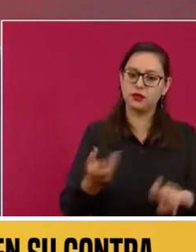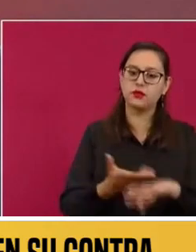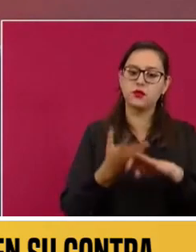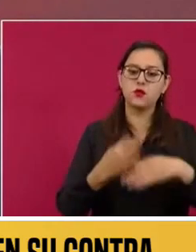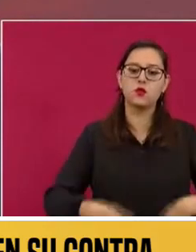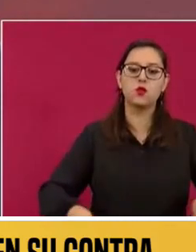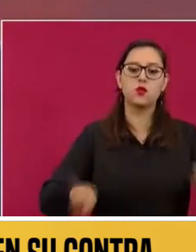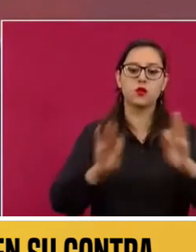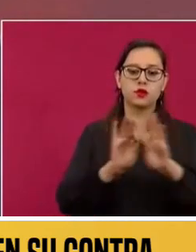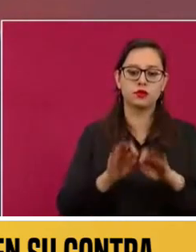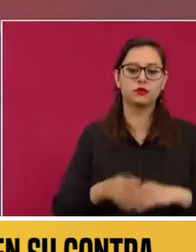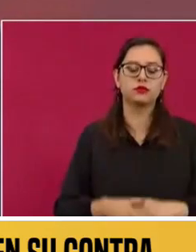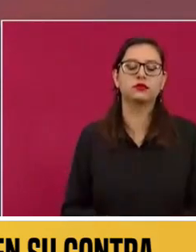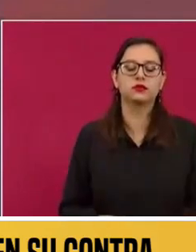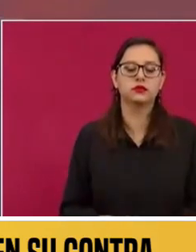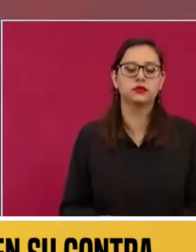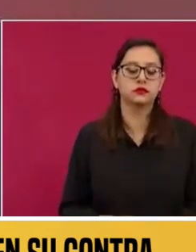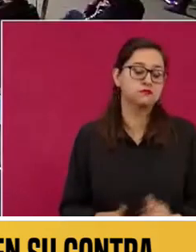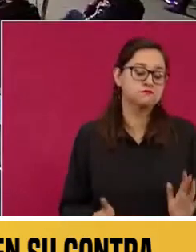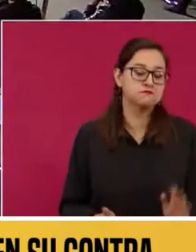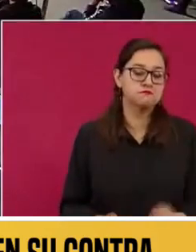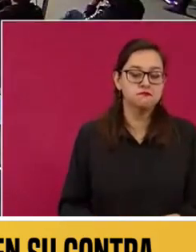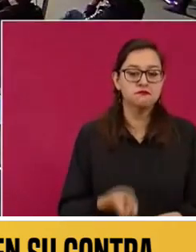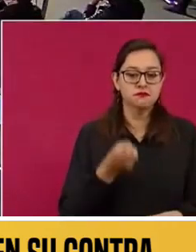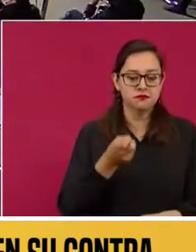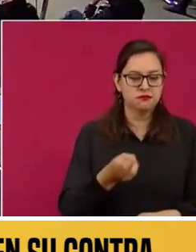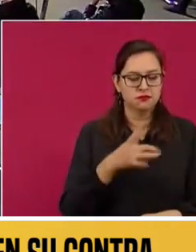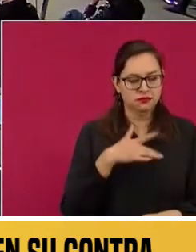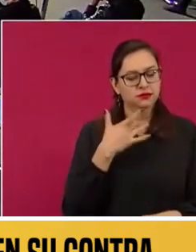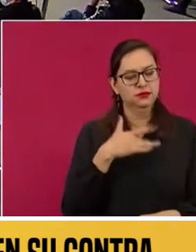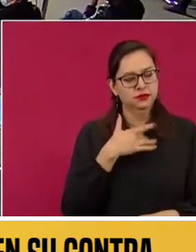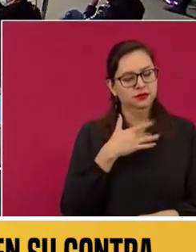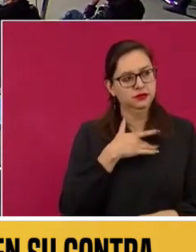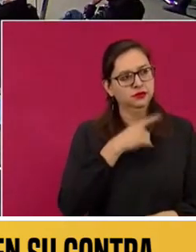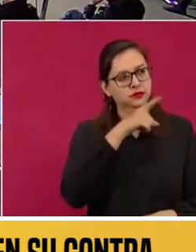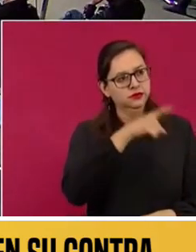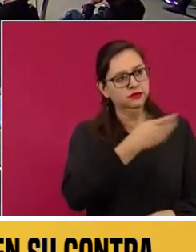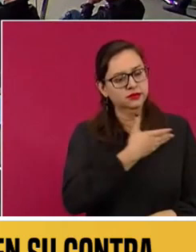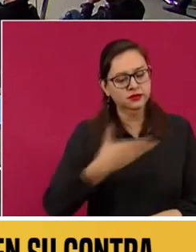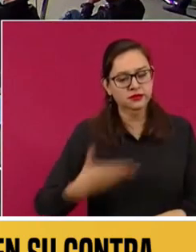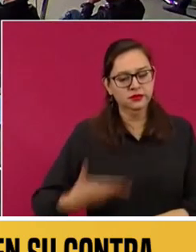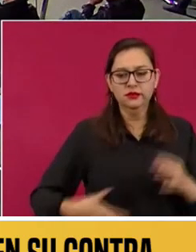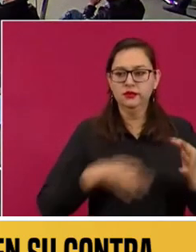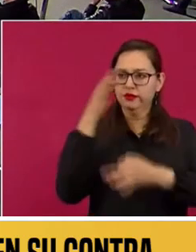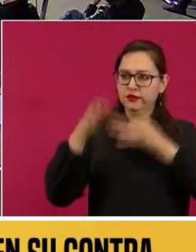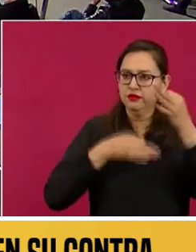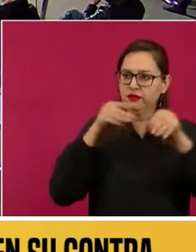importante. Entonces, fueron de las cosas que me parecieron